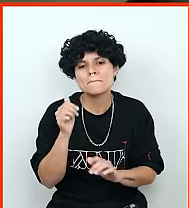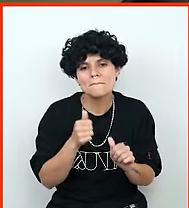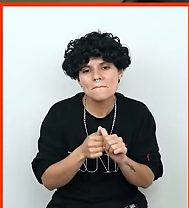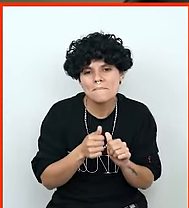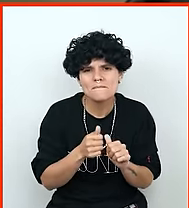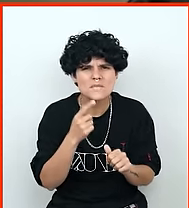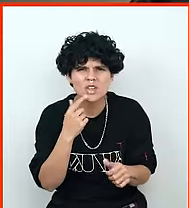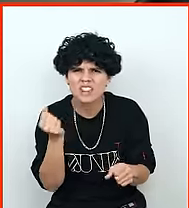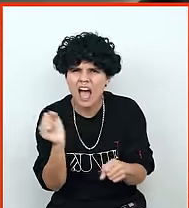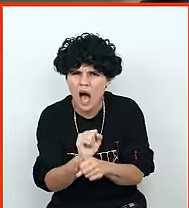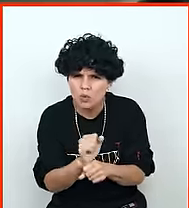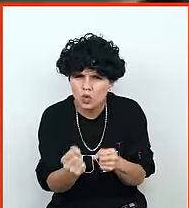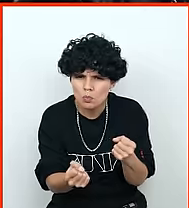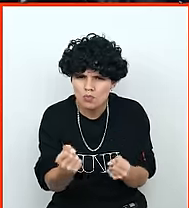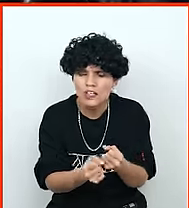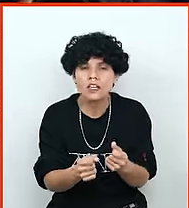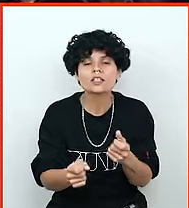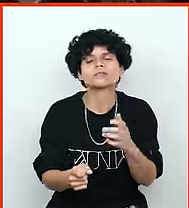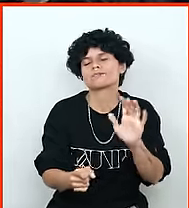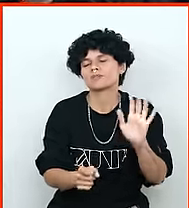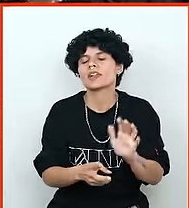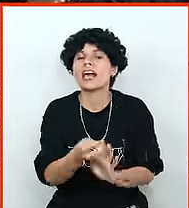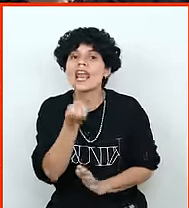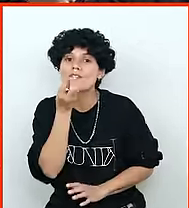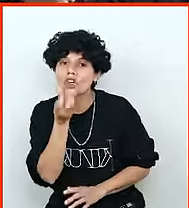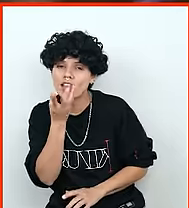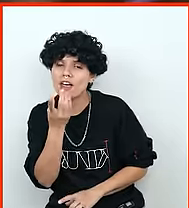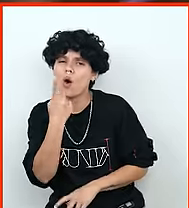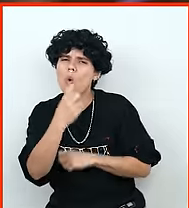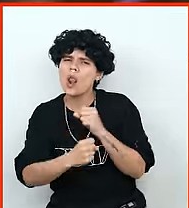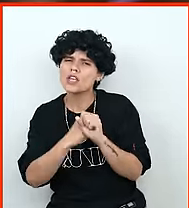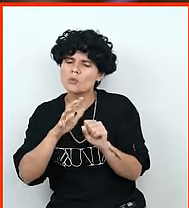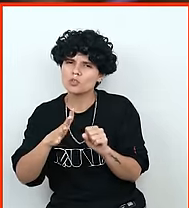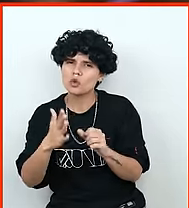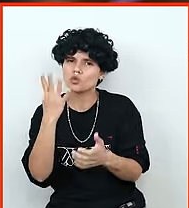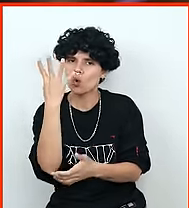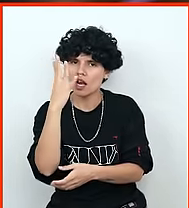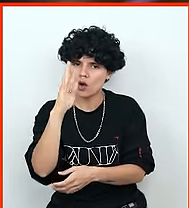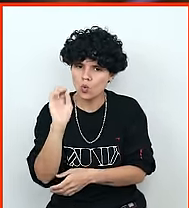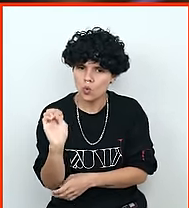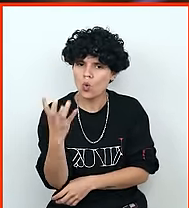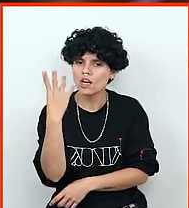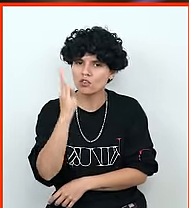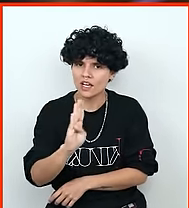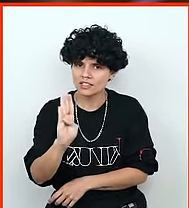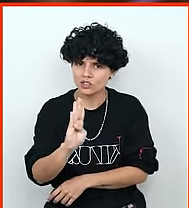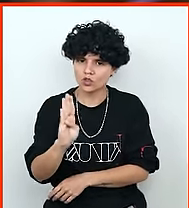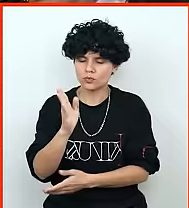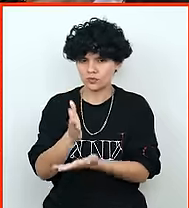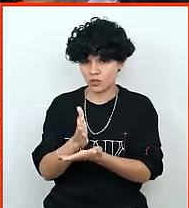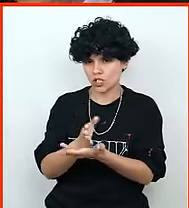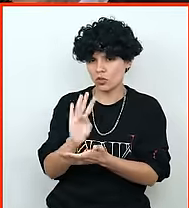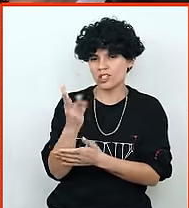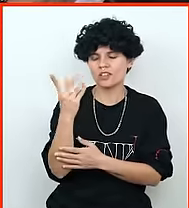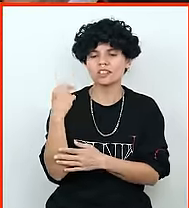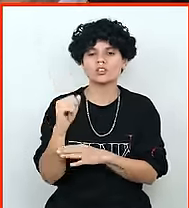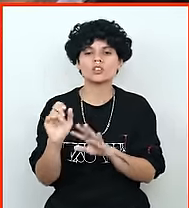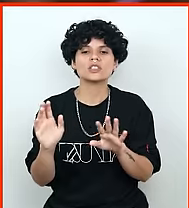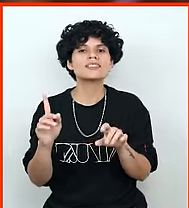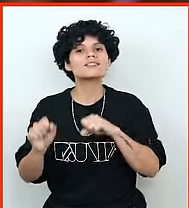que tengo. Pero como te digo, pero de automóvil. Yo en ese tiempo vivía en la Florida. Llevamos como un año viviendo en la Florida. Estaba en cuarto básico, tenía como 9 años.